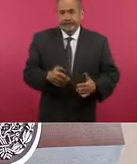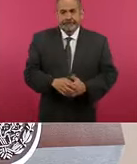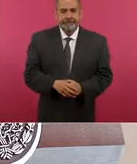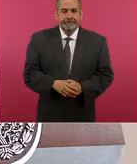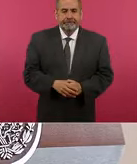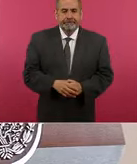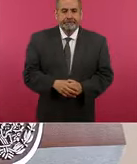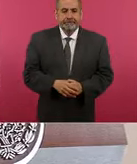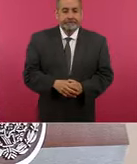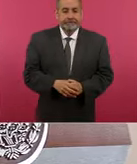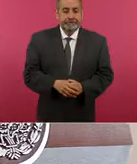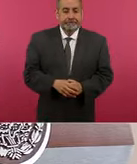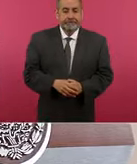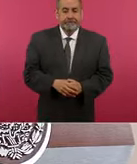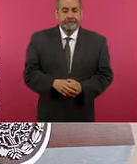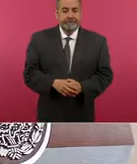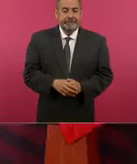y de la